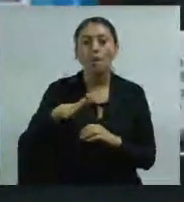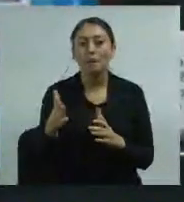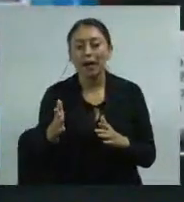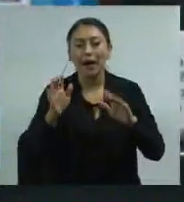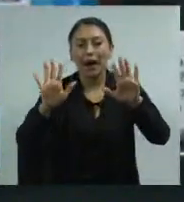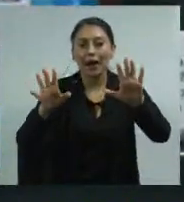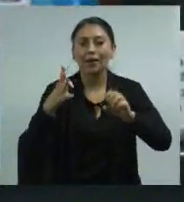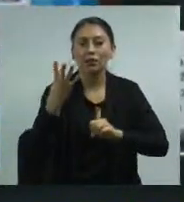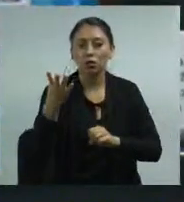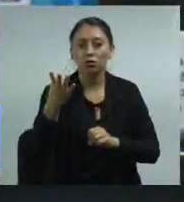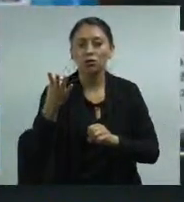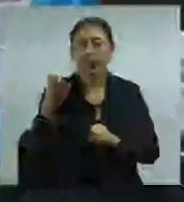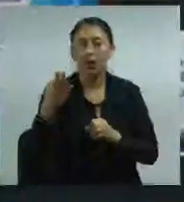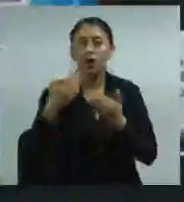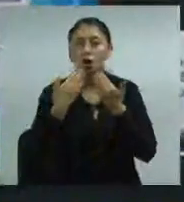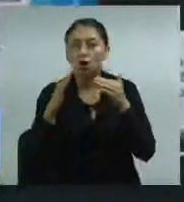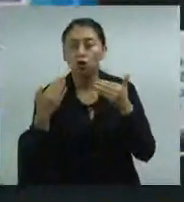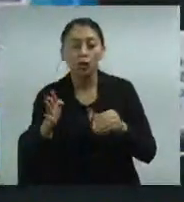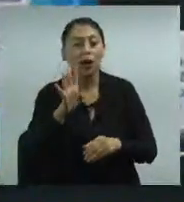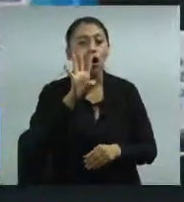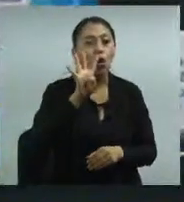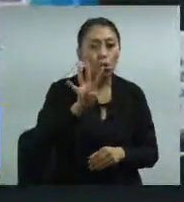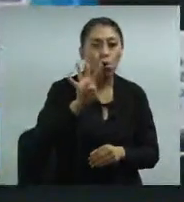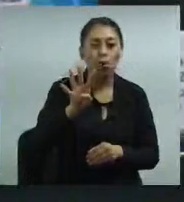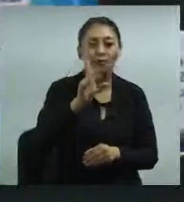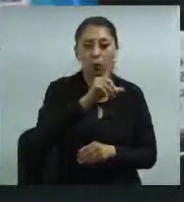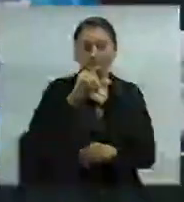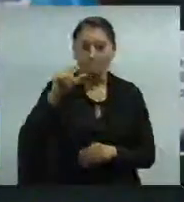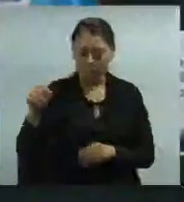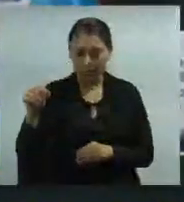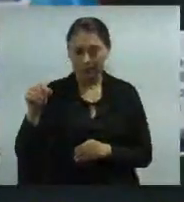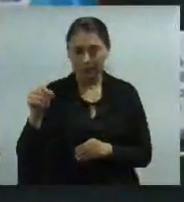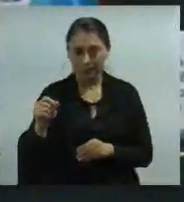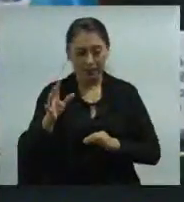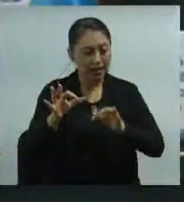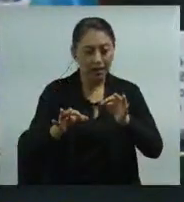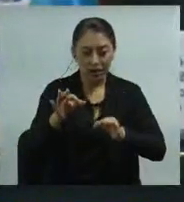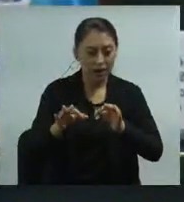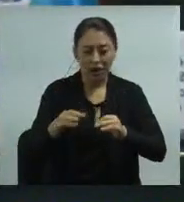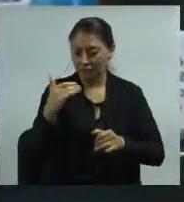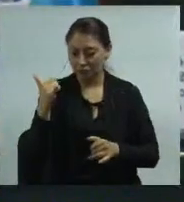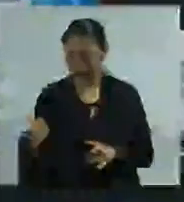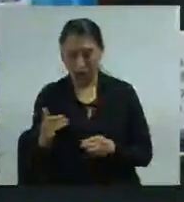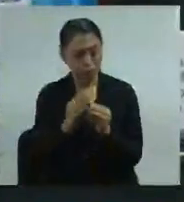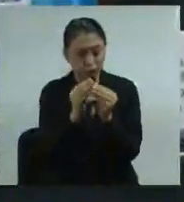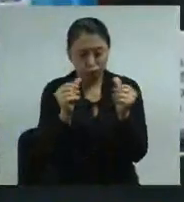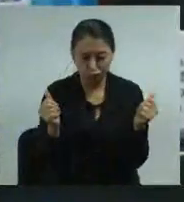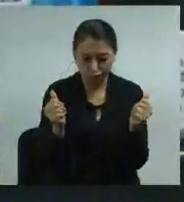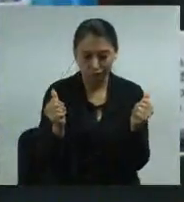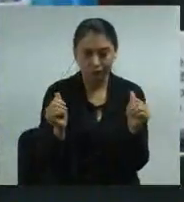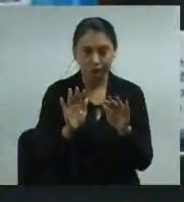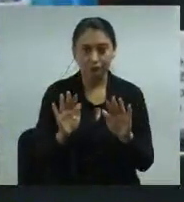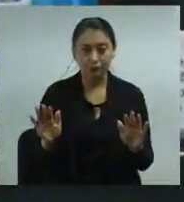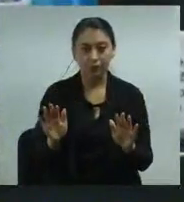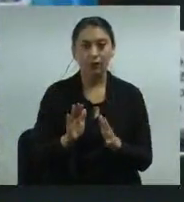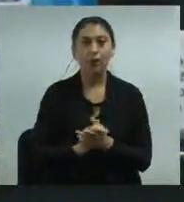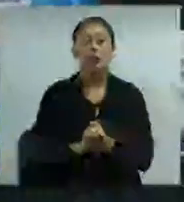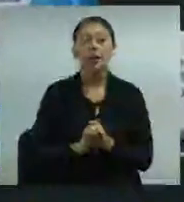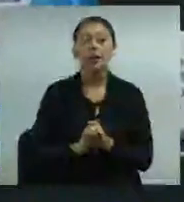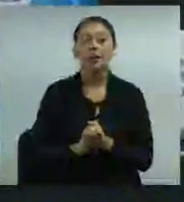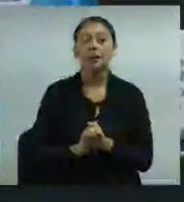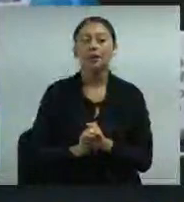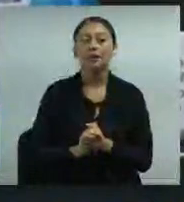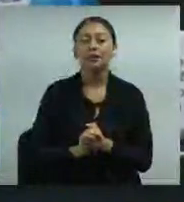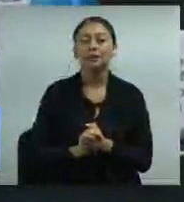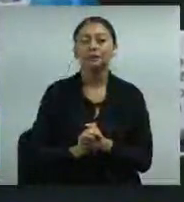es decir, 4 meses. Creo que la Corte de Constitucionalidad ya resolvió ese punto. Para la discusión tiene